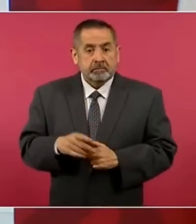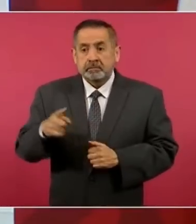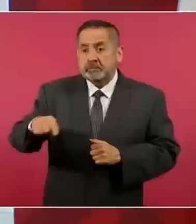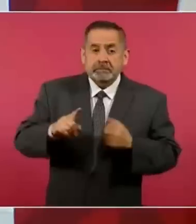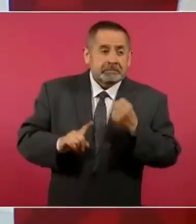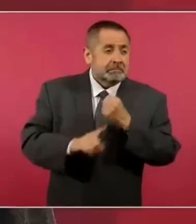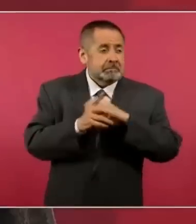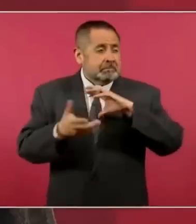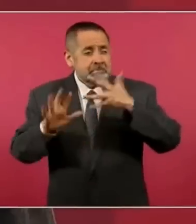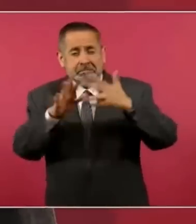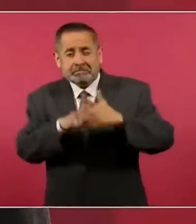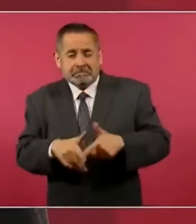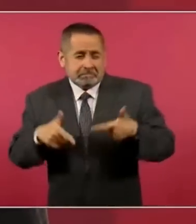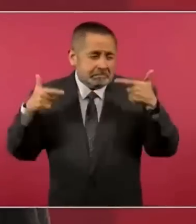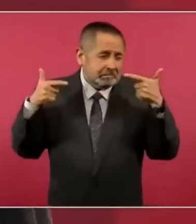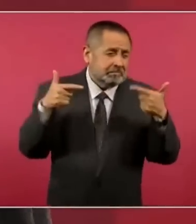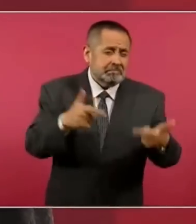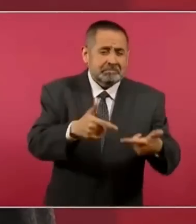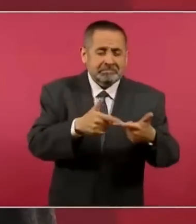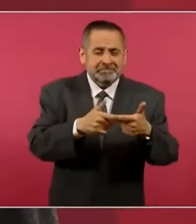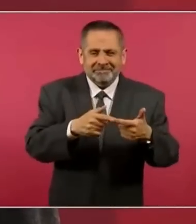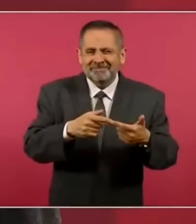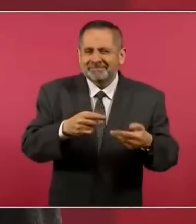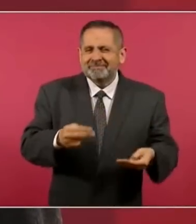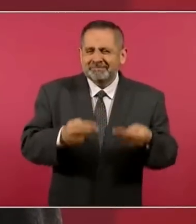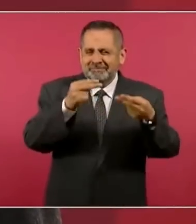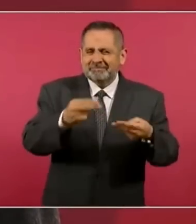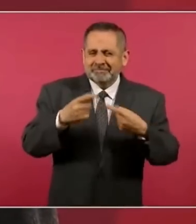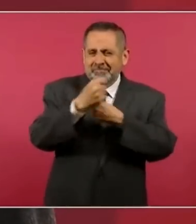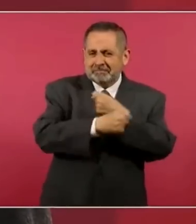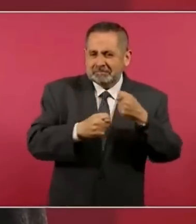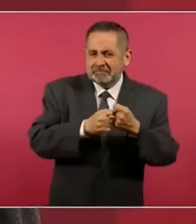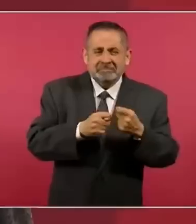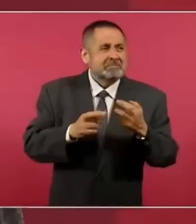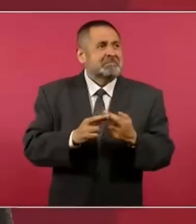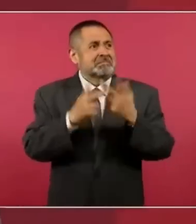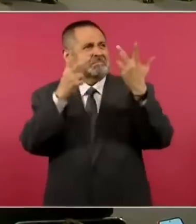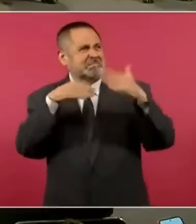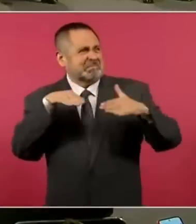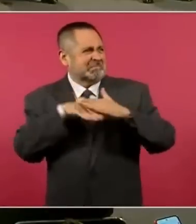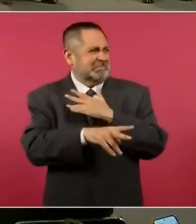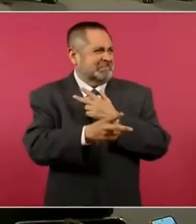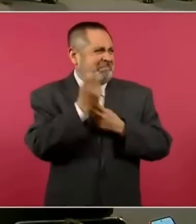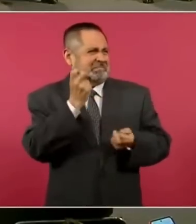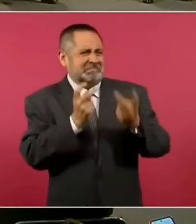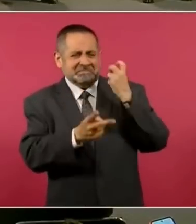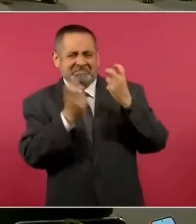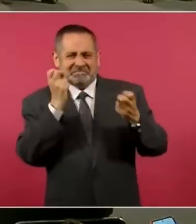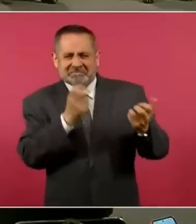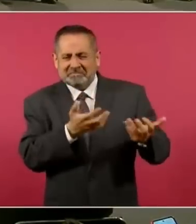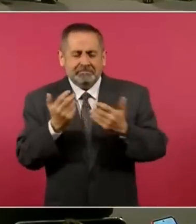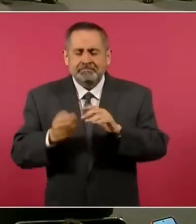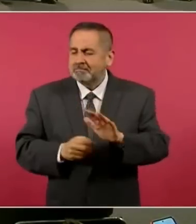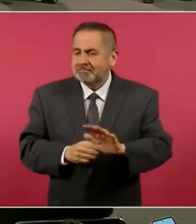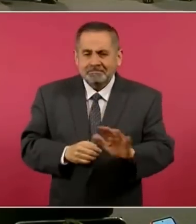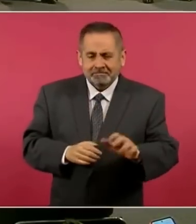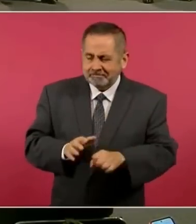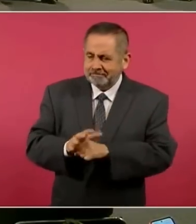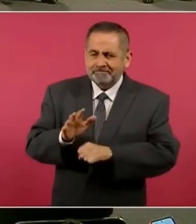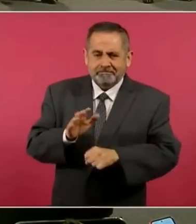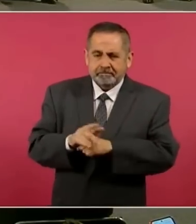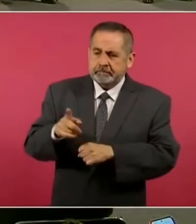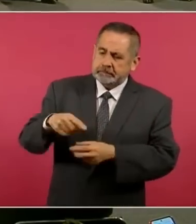asaltos de comercios y se garantizaron los